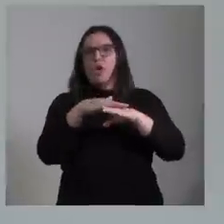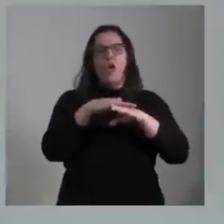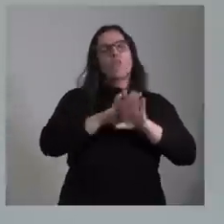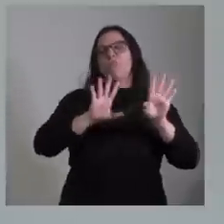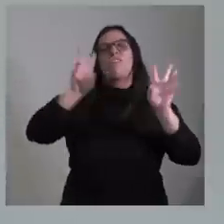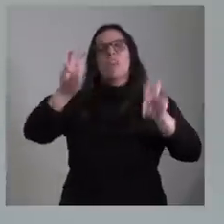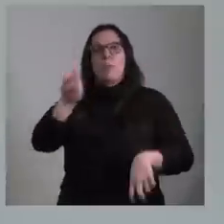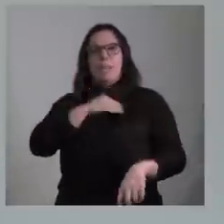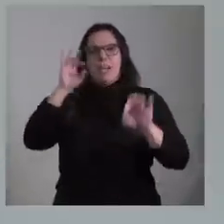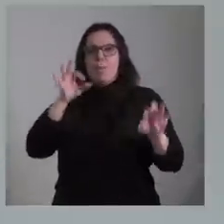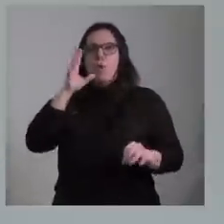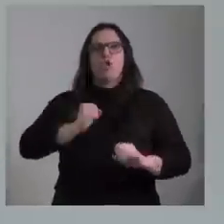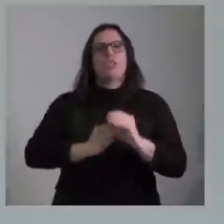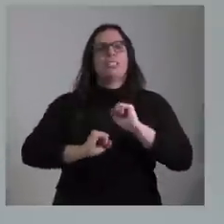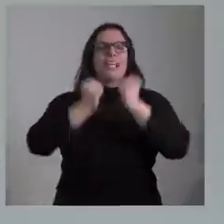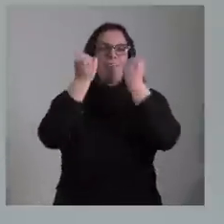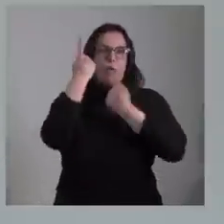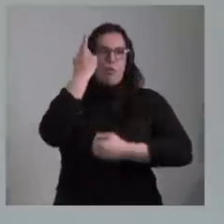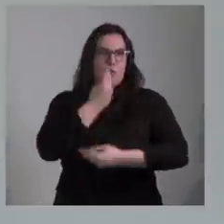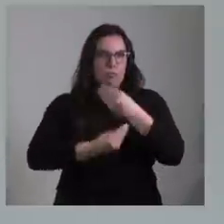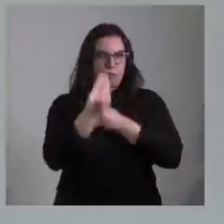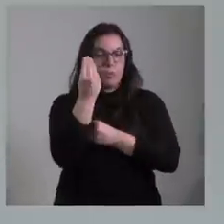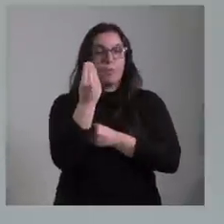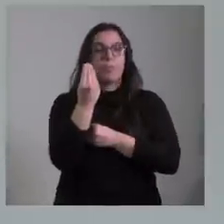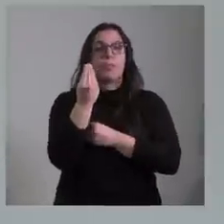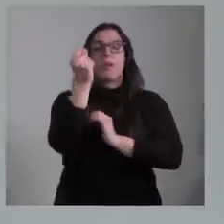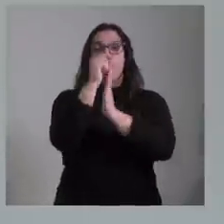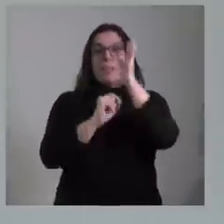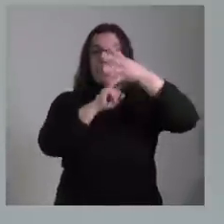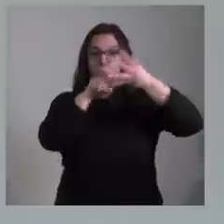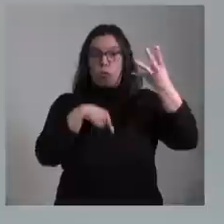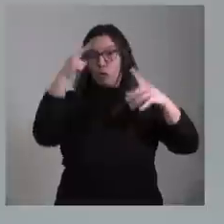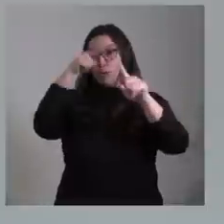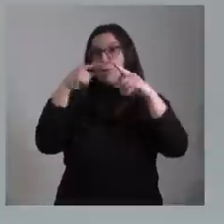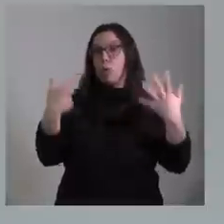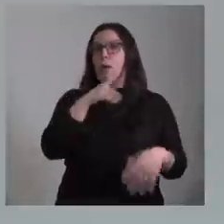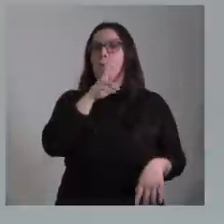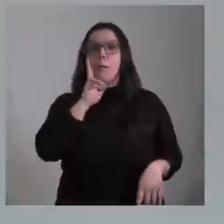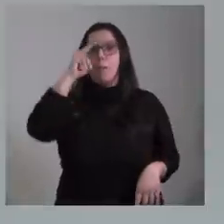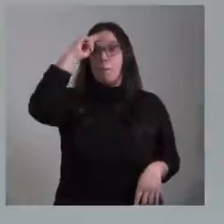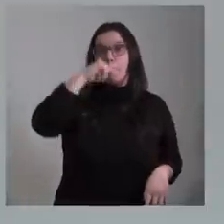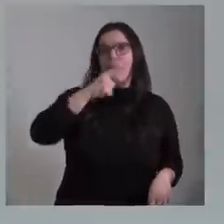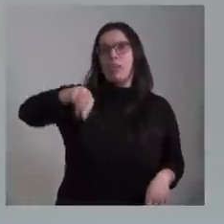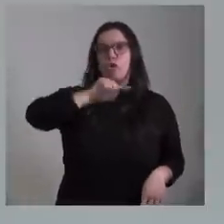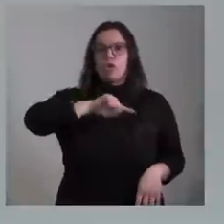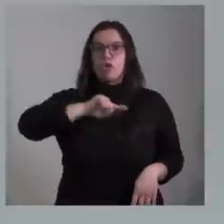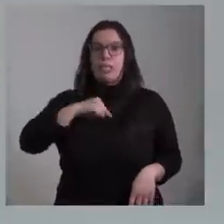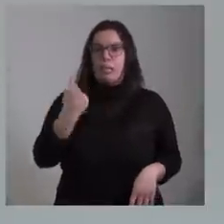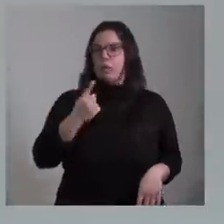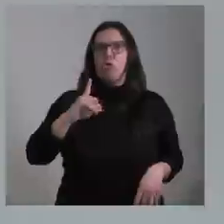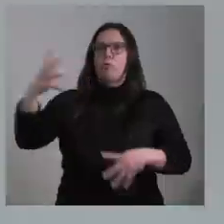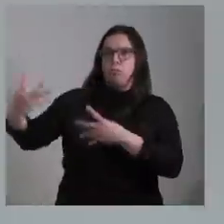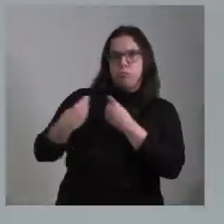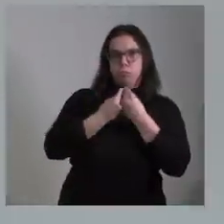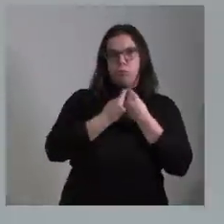nuestro deseo es que con estas cuatro medidas que hemos anunciado las madres los padres se sientan mucho más acompañados durante el